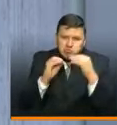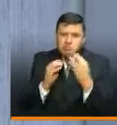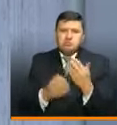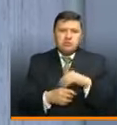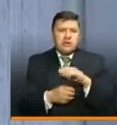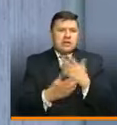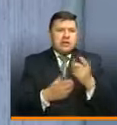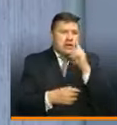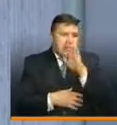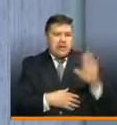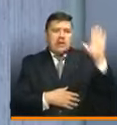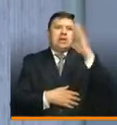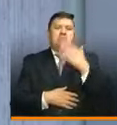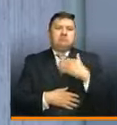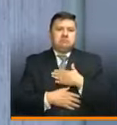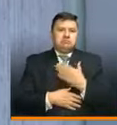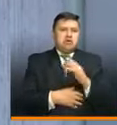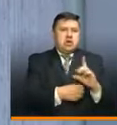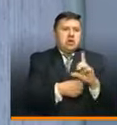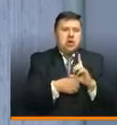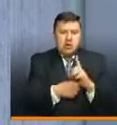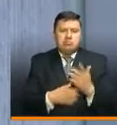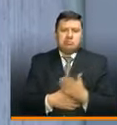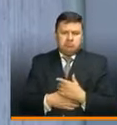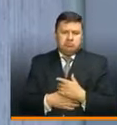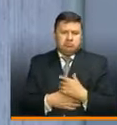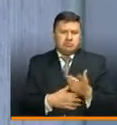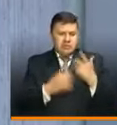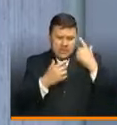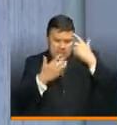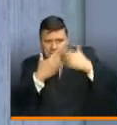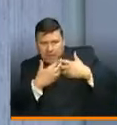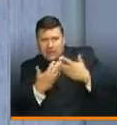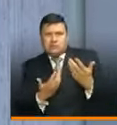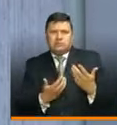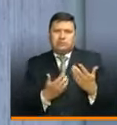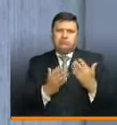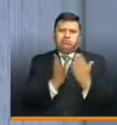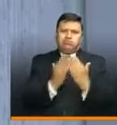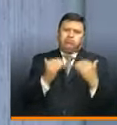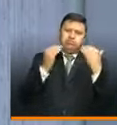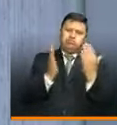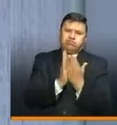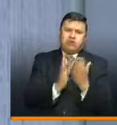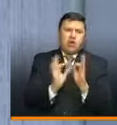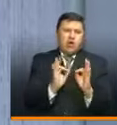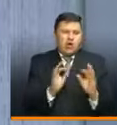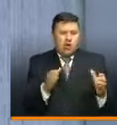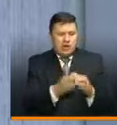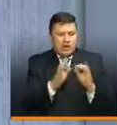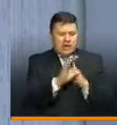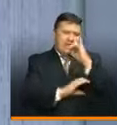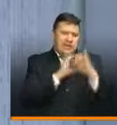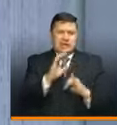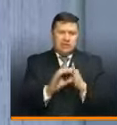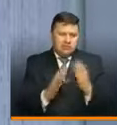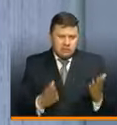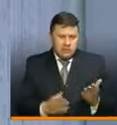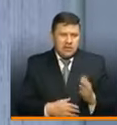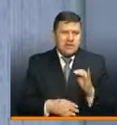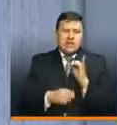sector público nacional, del sector público local, del sector empresarial, de la academia, de las organizaciones internacionales, de